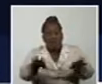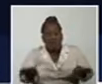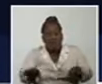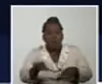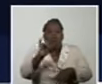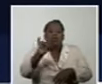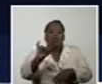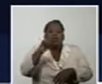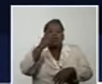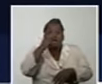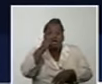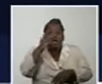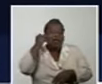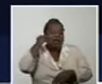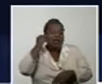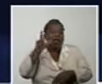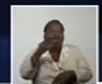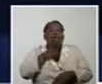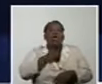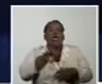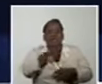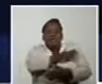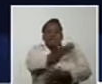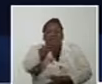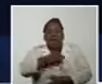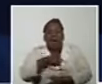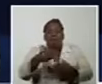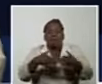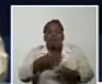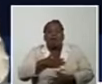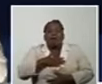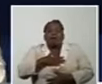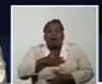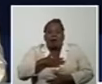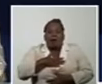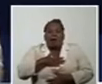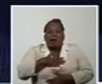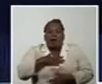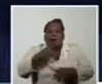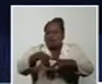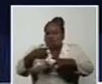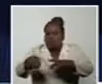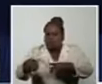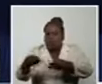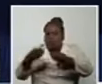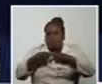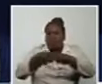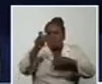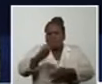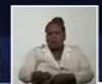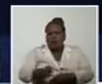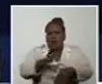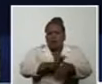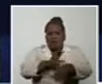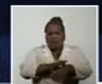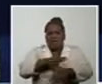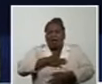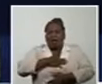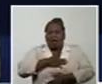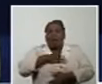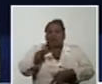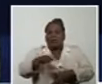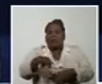influenza, virus sincitial respiratorio, o sea, otros virus que causan infección respiratoria aguda, esa también se ha